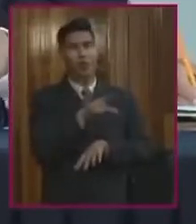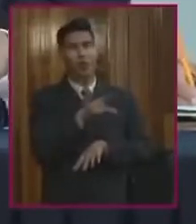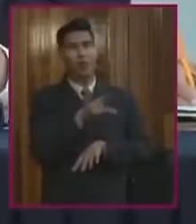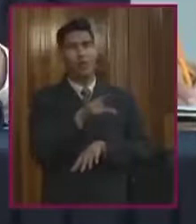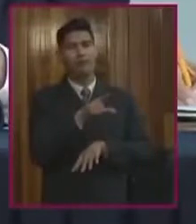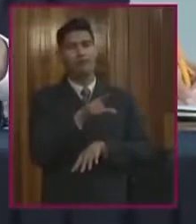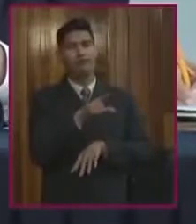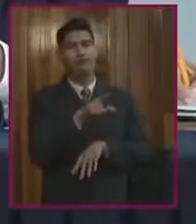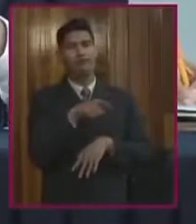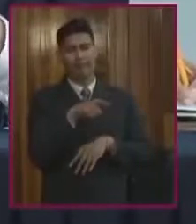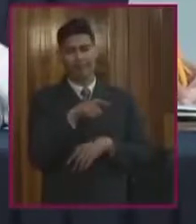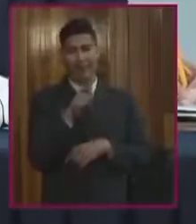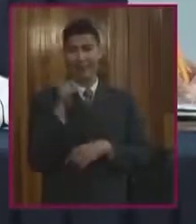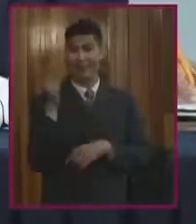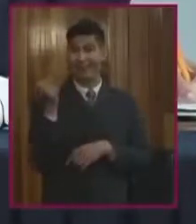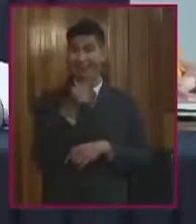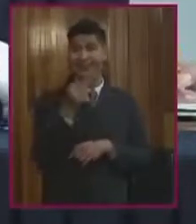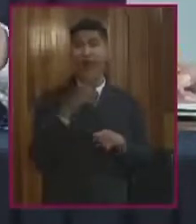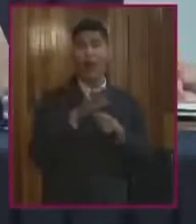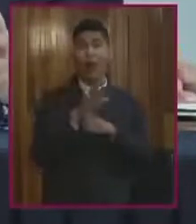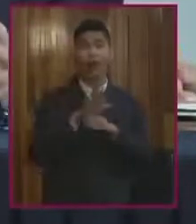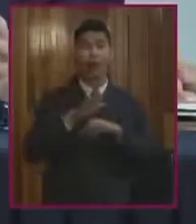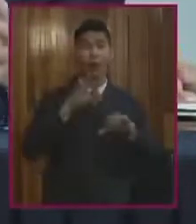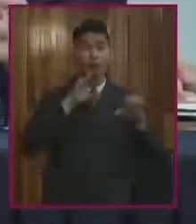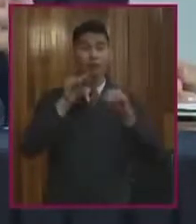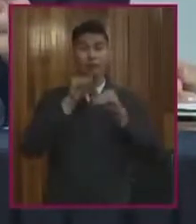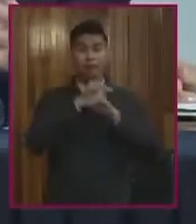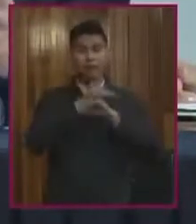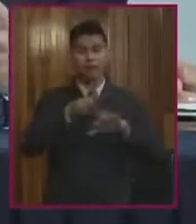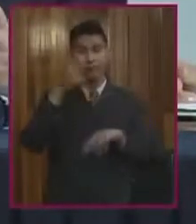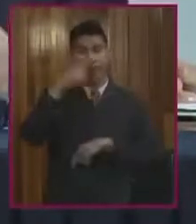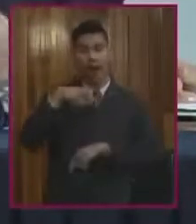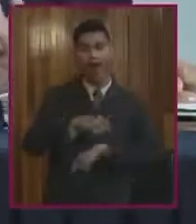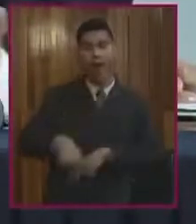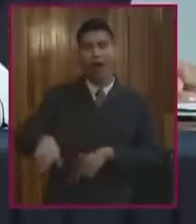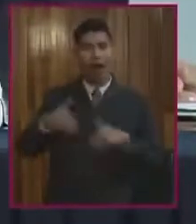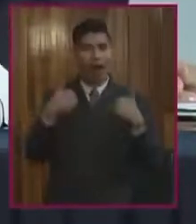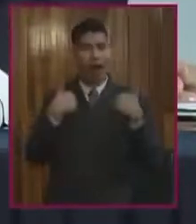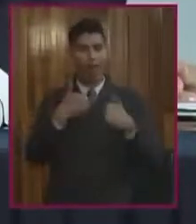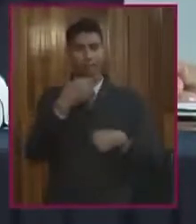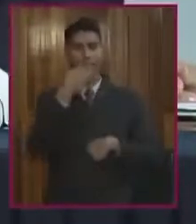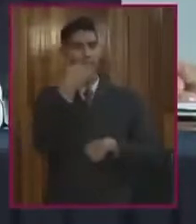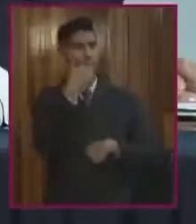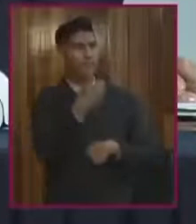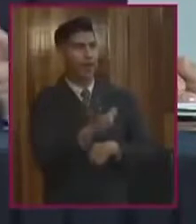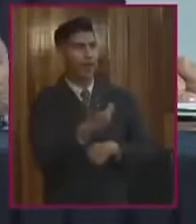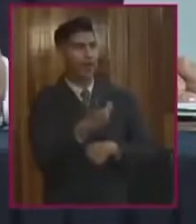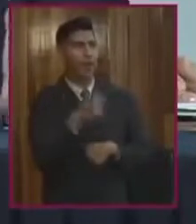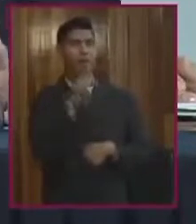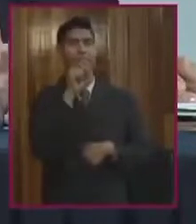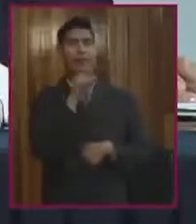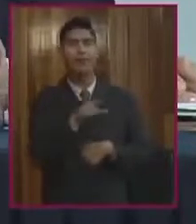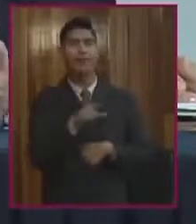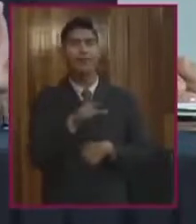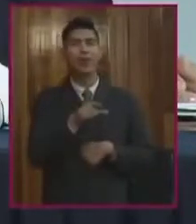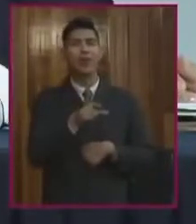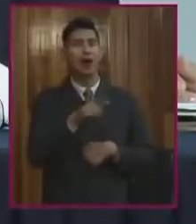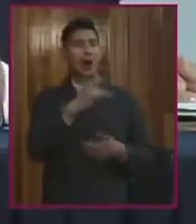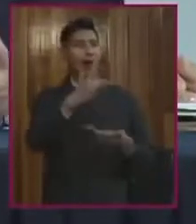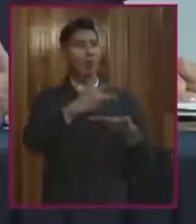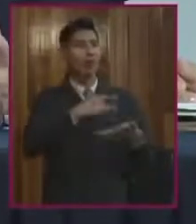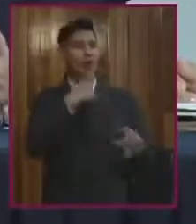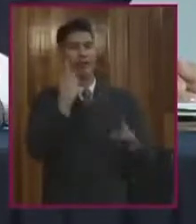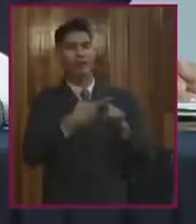una política de comunicación social muy clara, muy definida, y tener como aliados principales a los